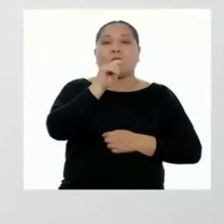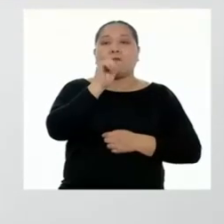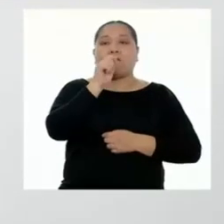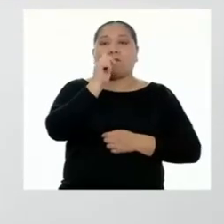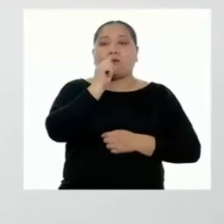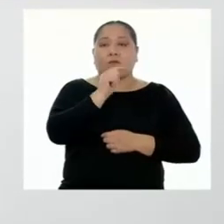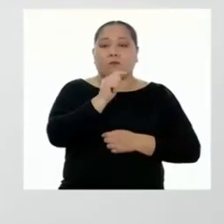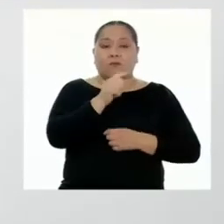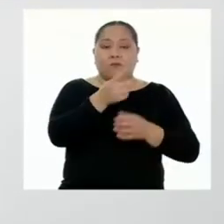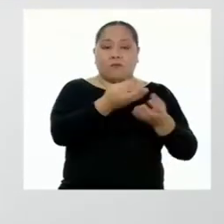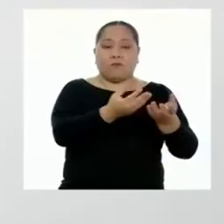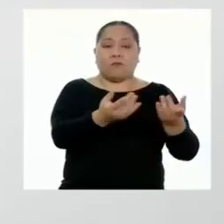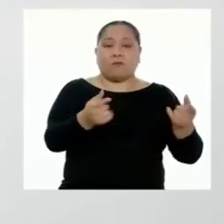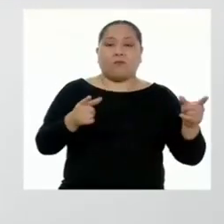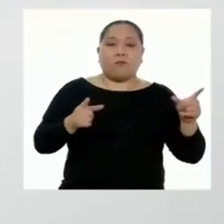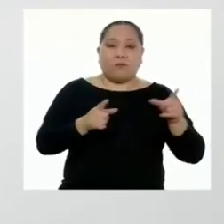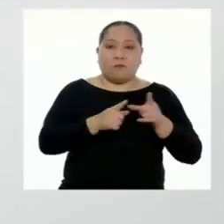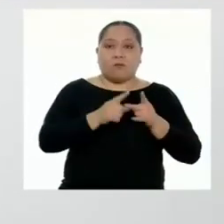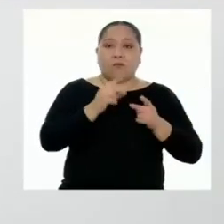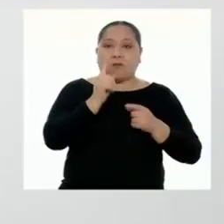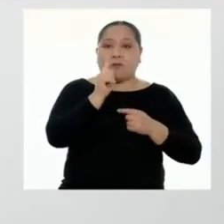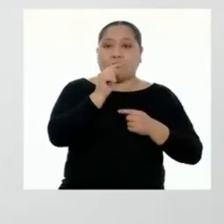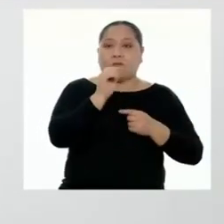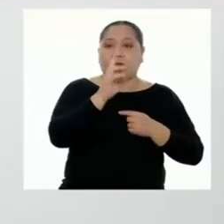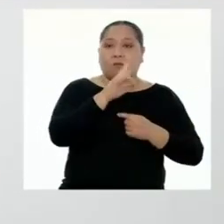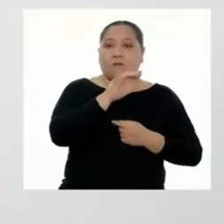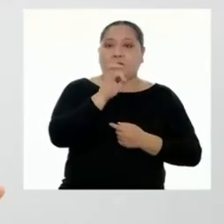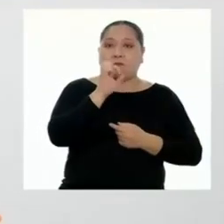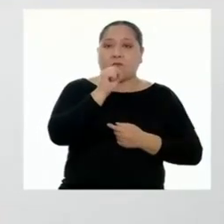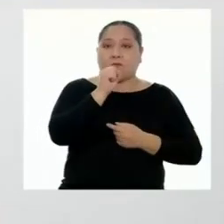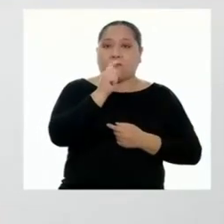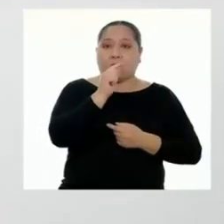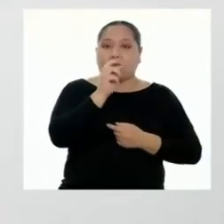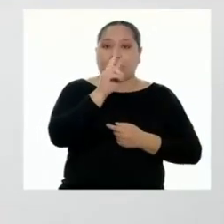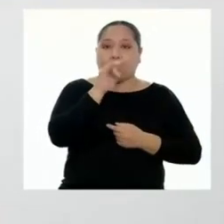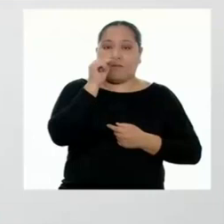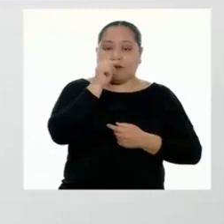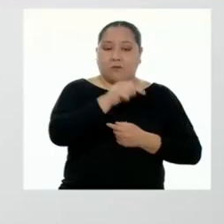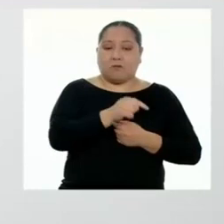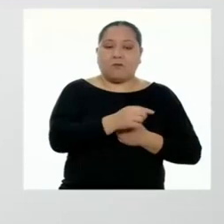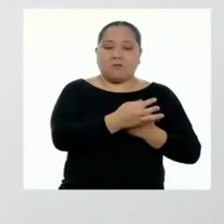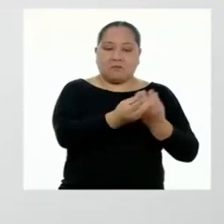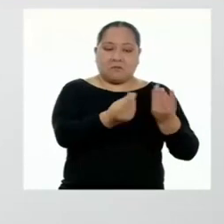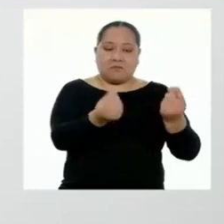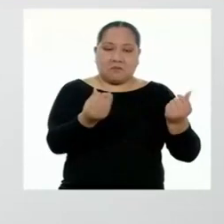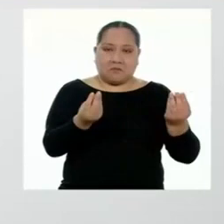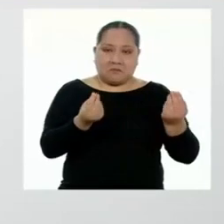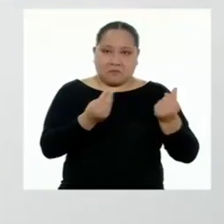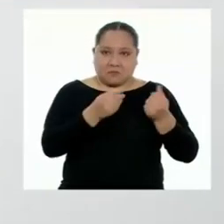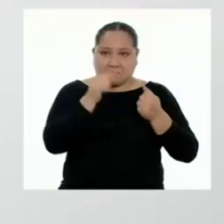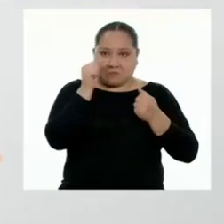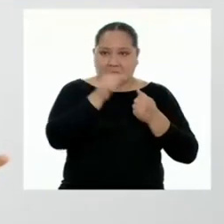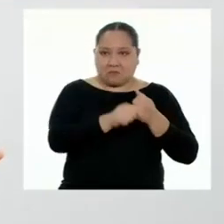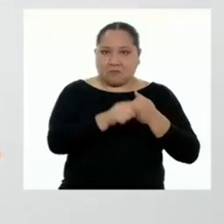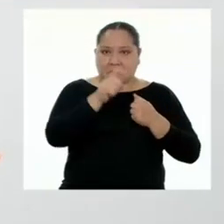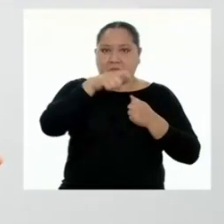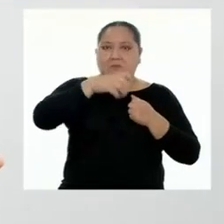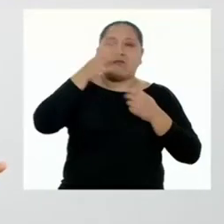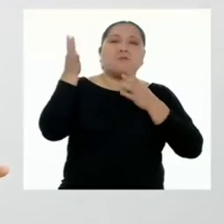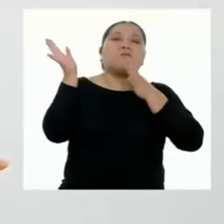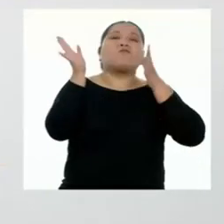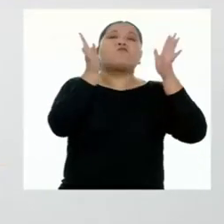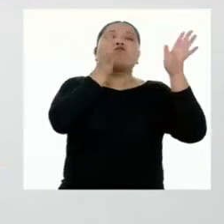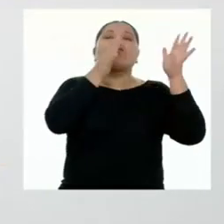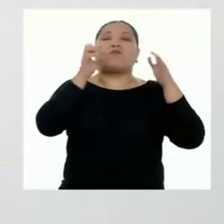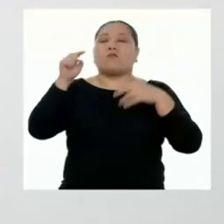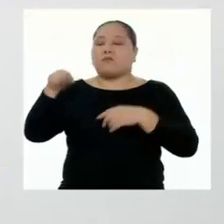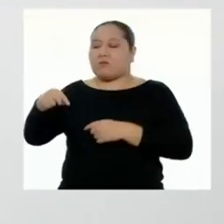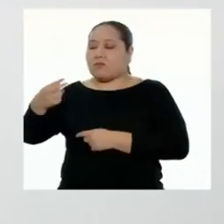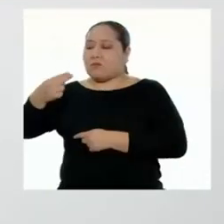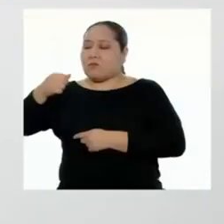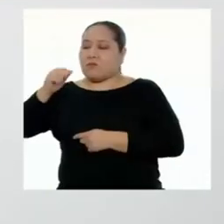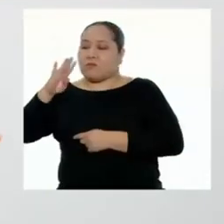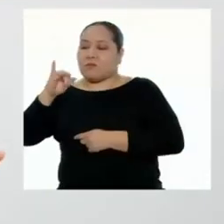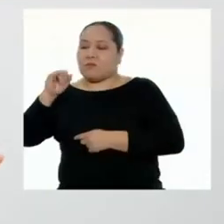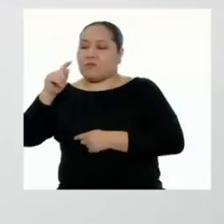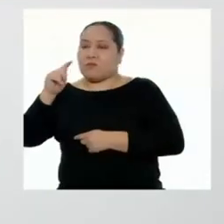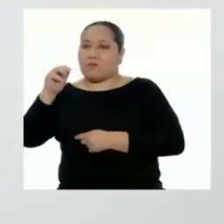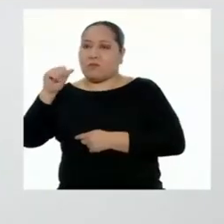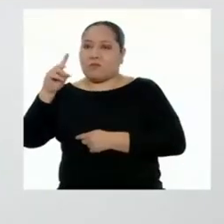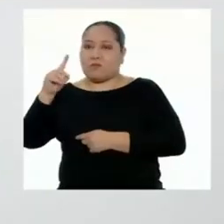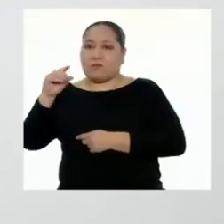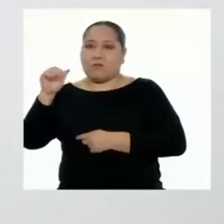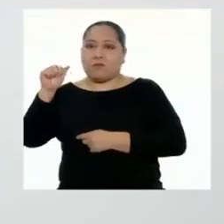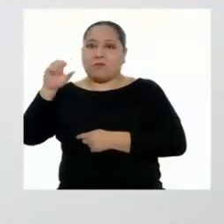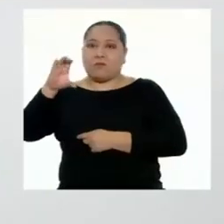oxígeno del aire. Por otro lado, tenemos el hábitat acuático. Aquí encontramos todas aquellas especies que tienen su